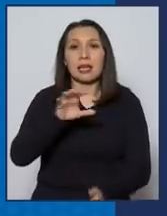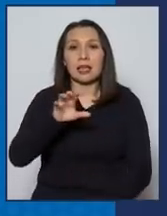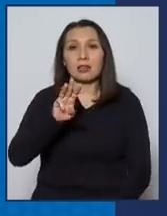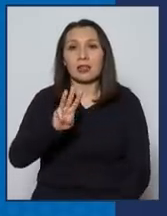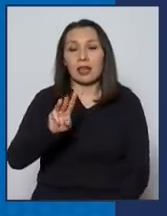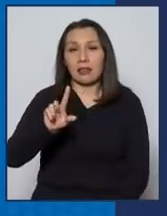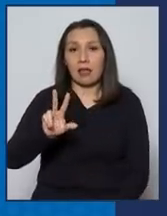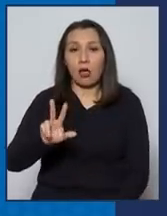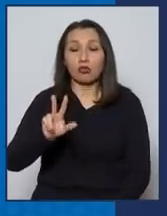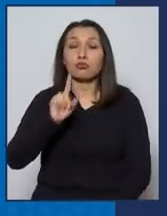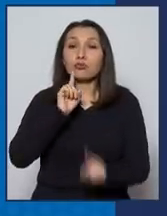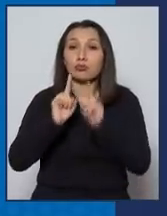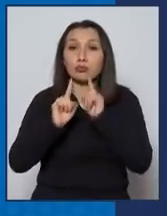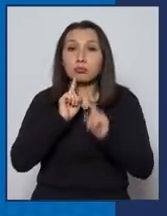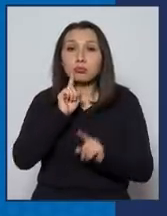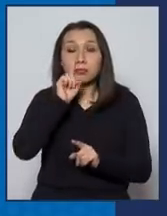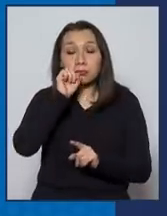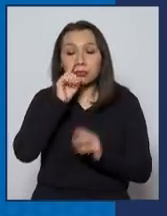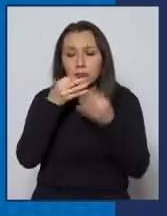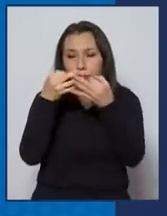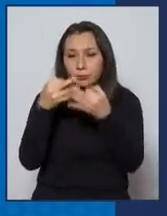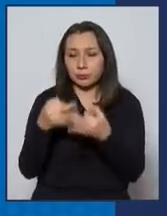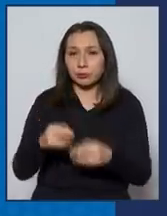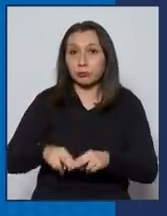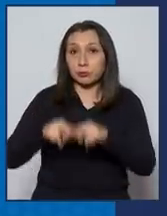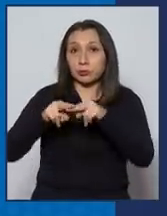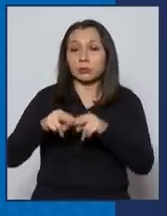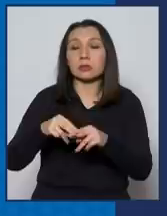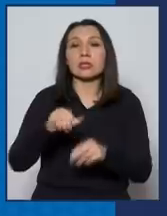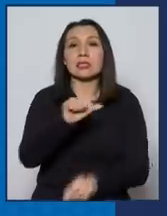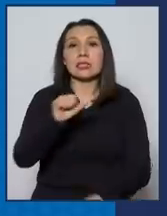15.538 exámenes, acumulando